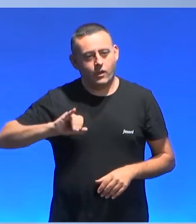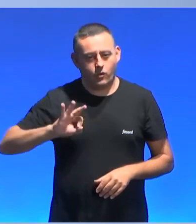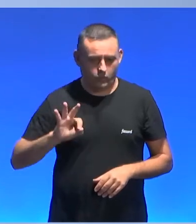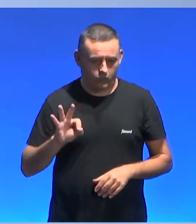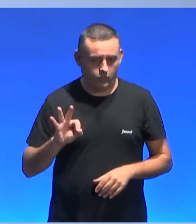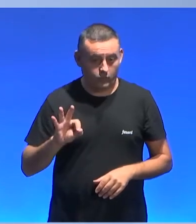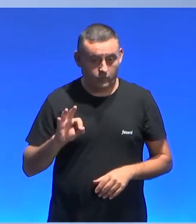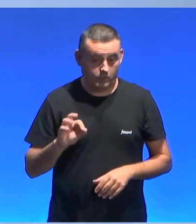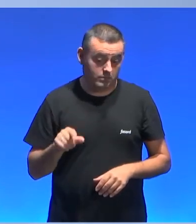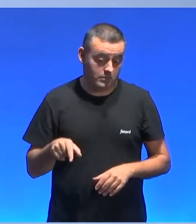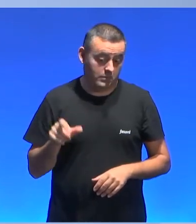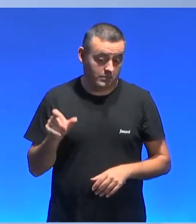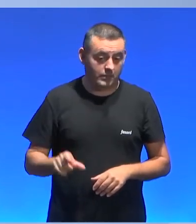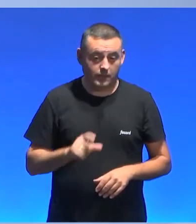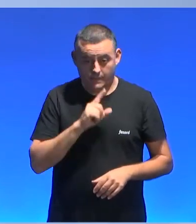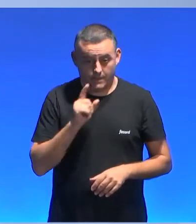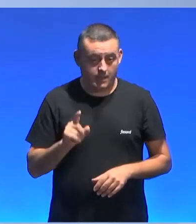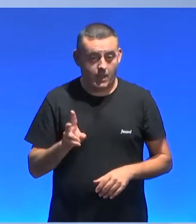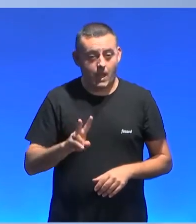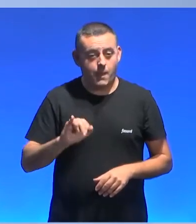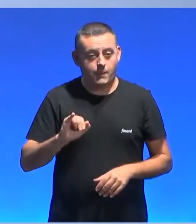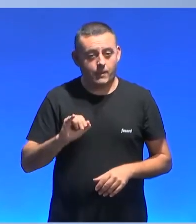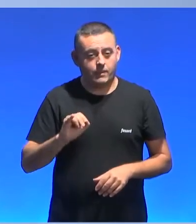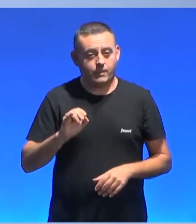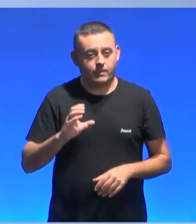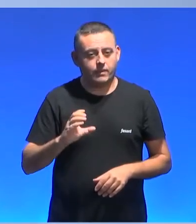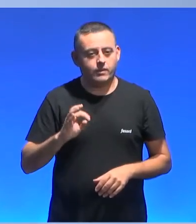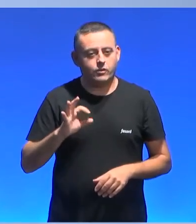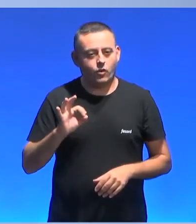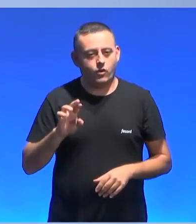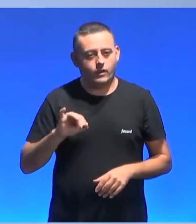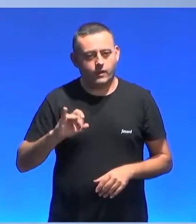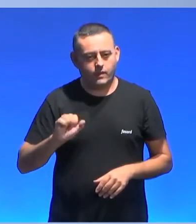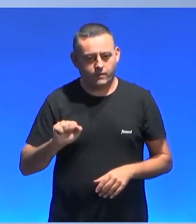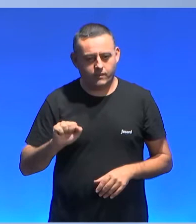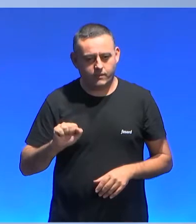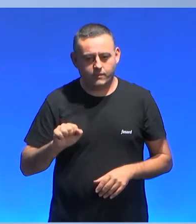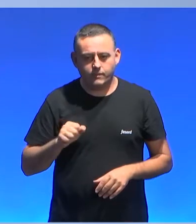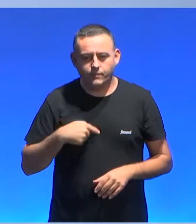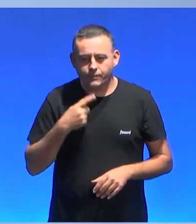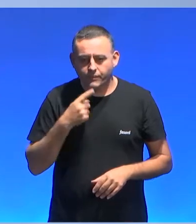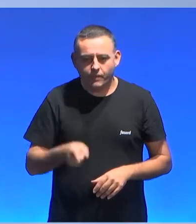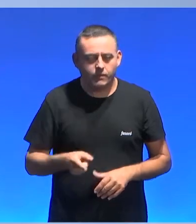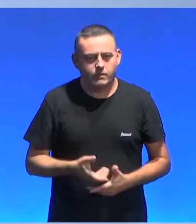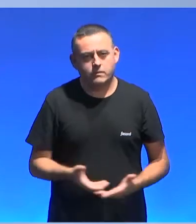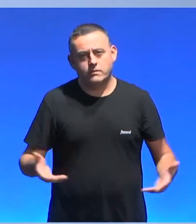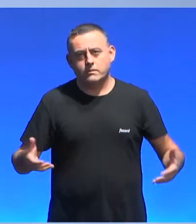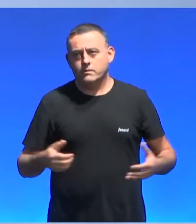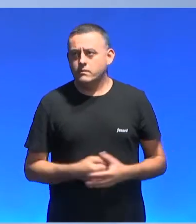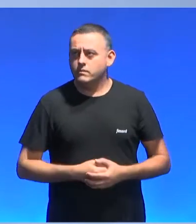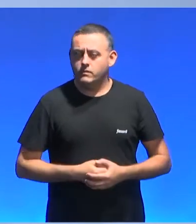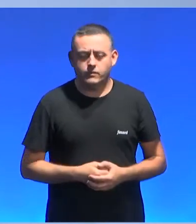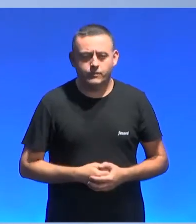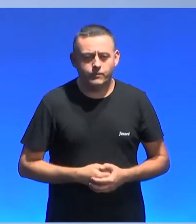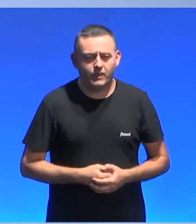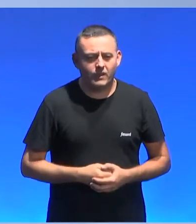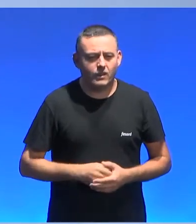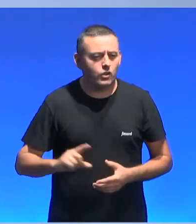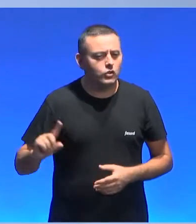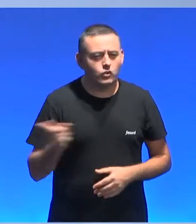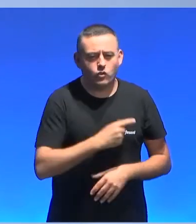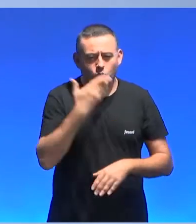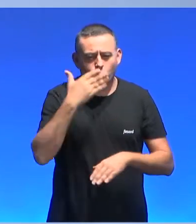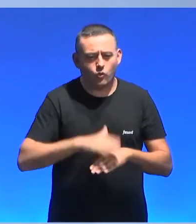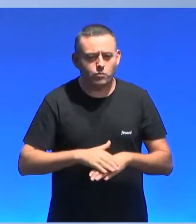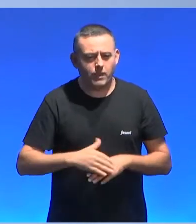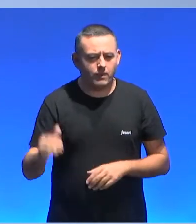allá, decía: la culpa de todo es de los mayores. Hay que ponerles